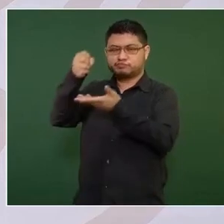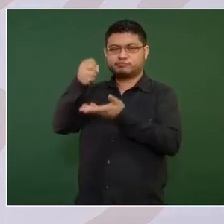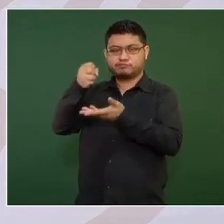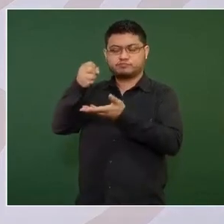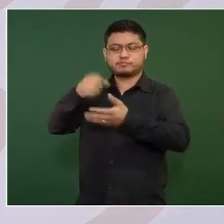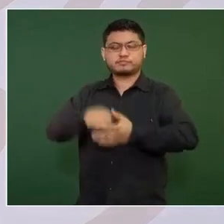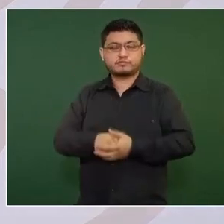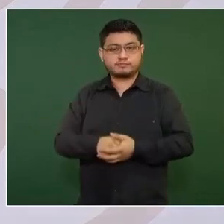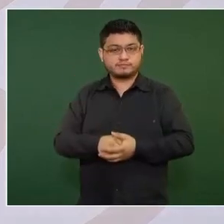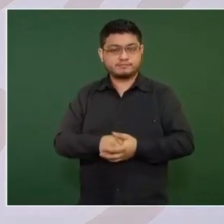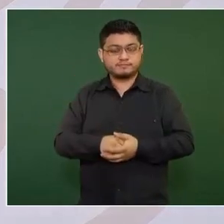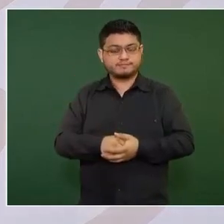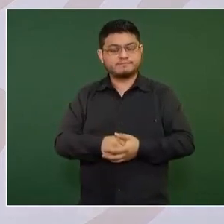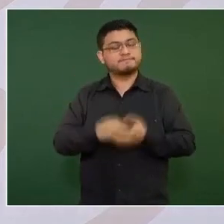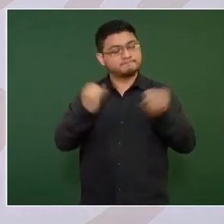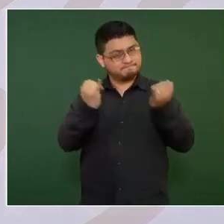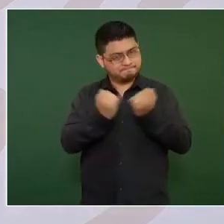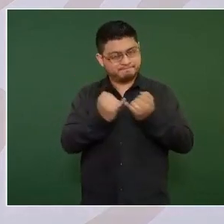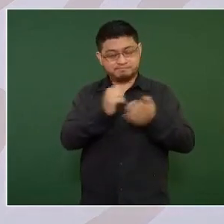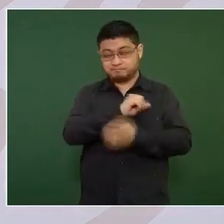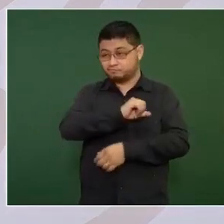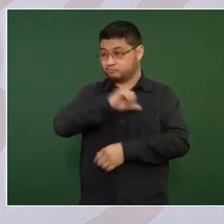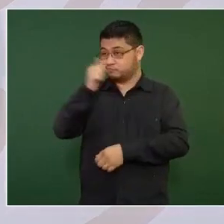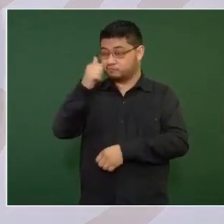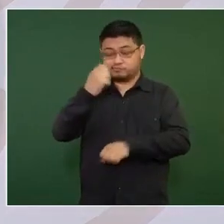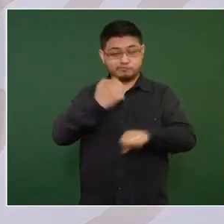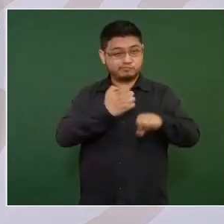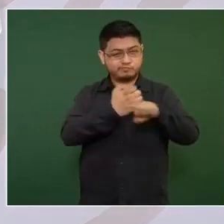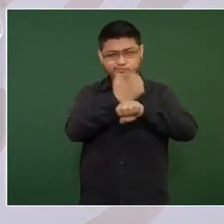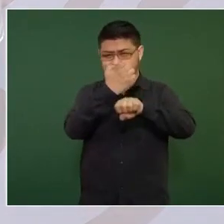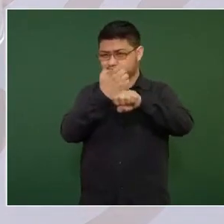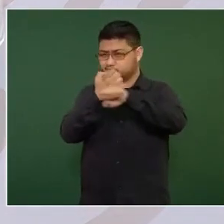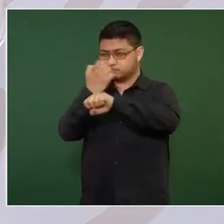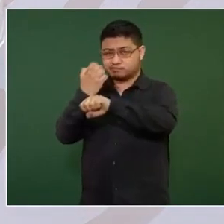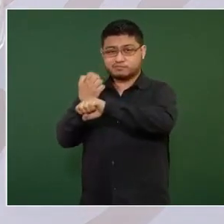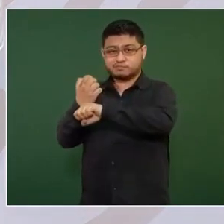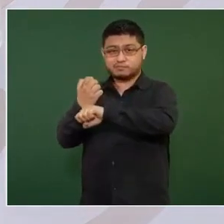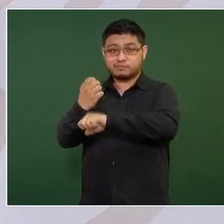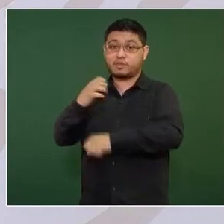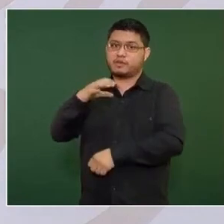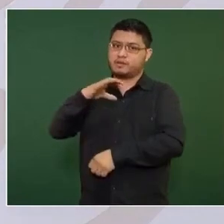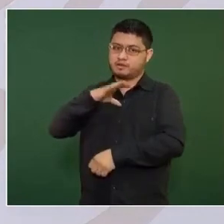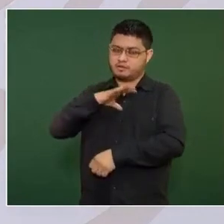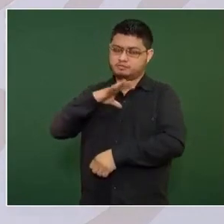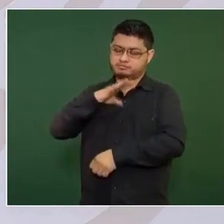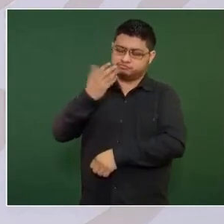estados, se padecía la paradoja,